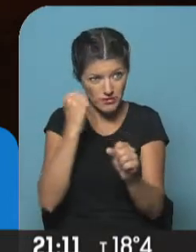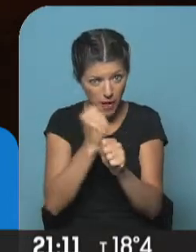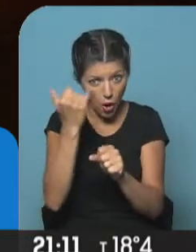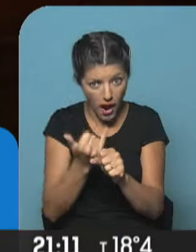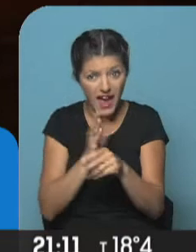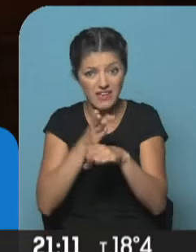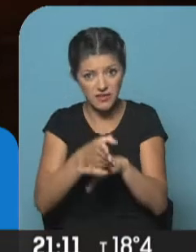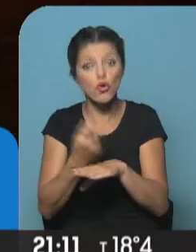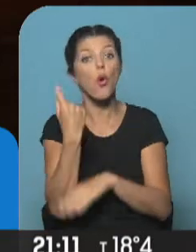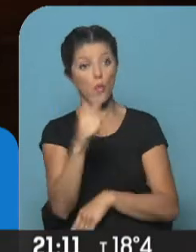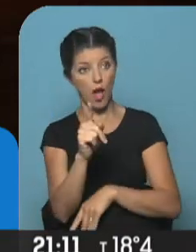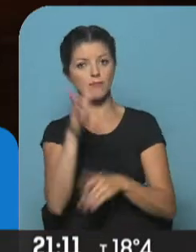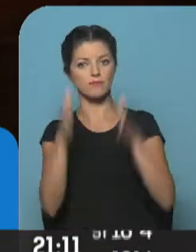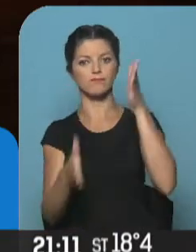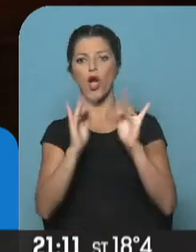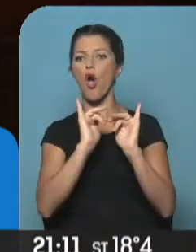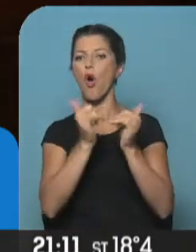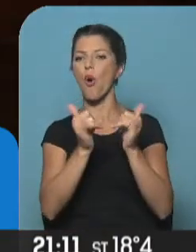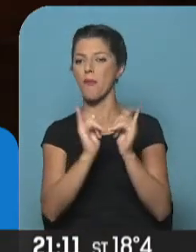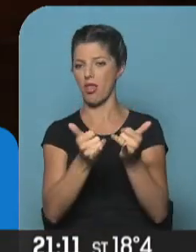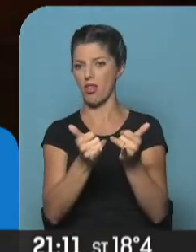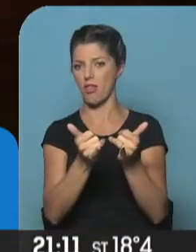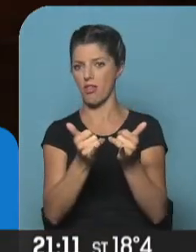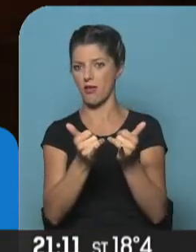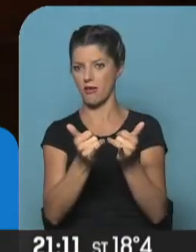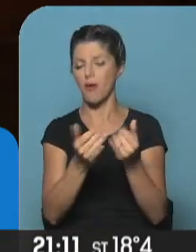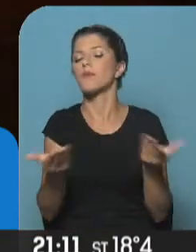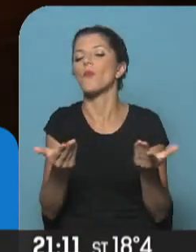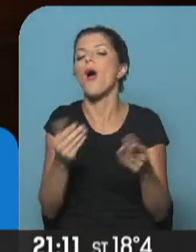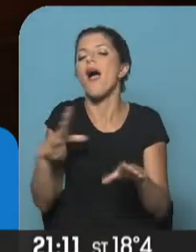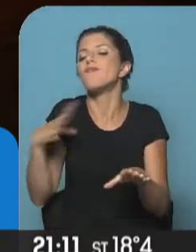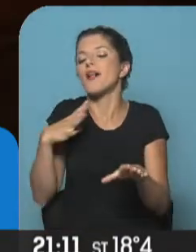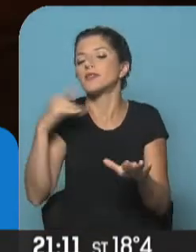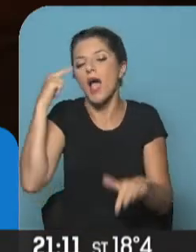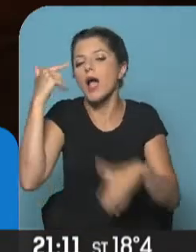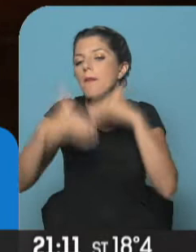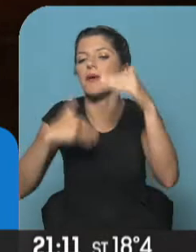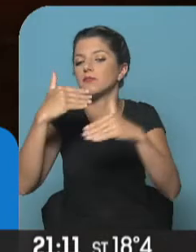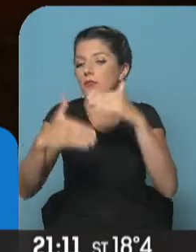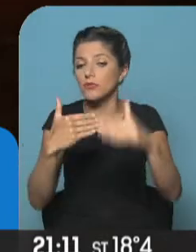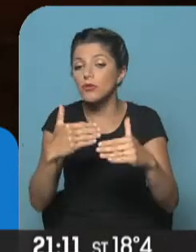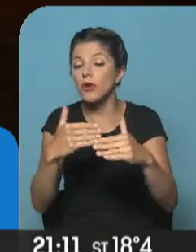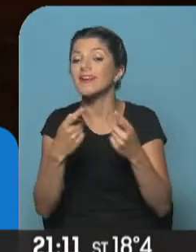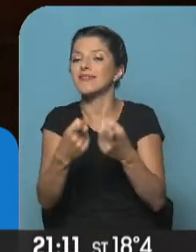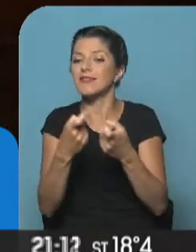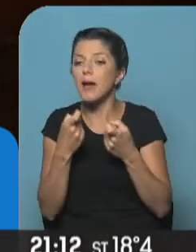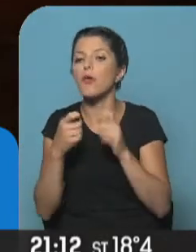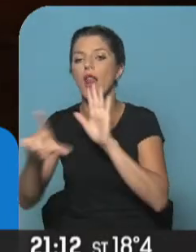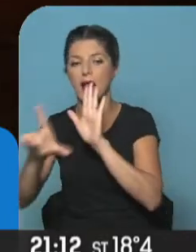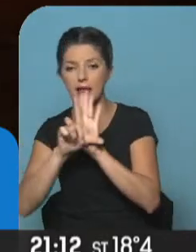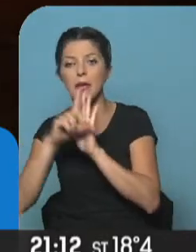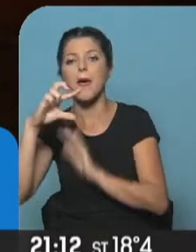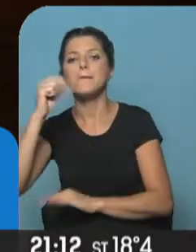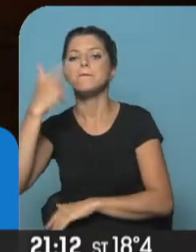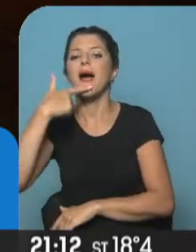es el de los jóvenes, y esto en parte tiene que ver con la falta de capacitación, y por lo tanto hay que trabajar en una mejora en las leyes de pasantías que